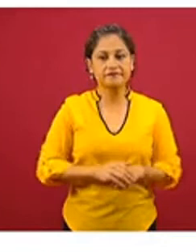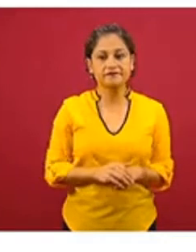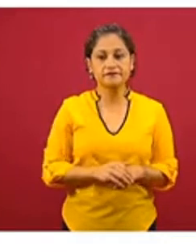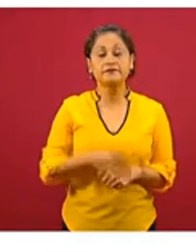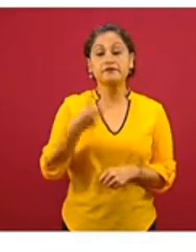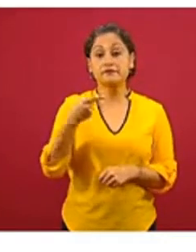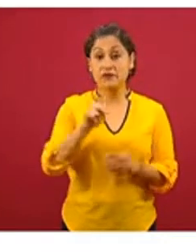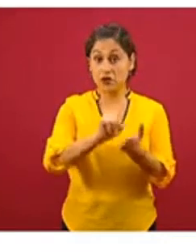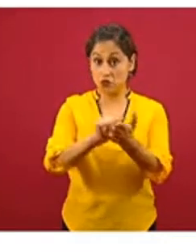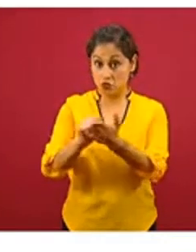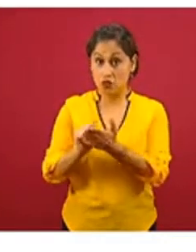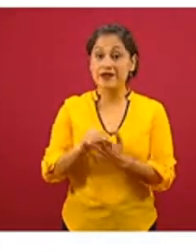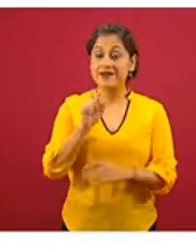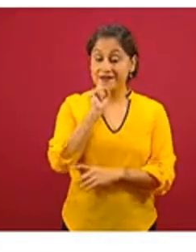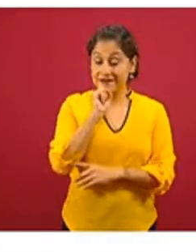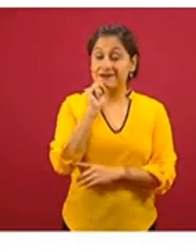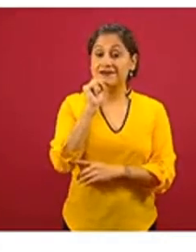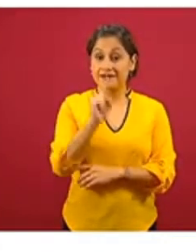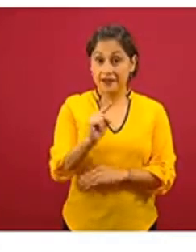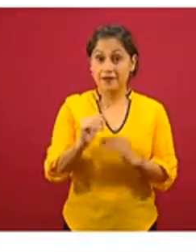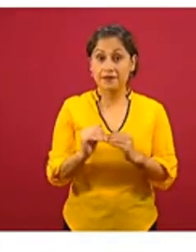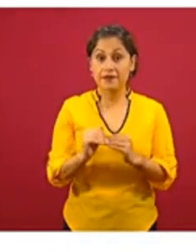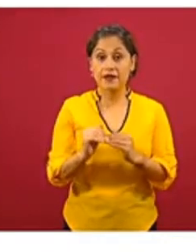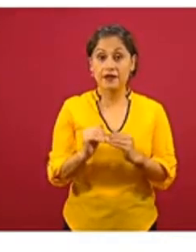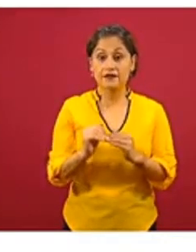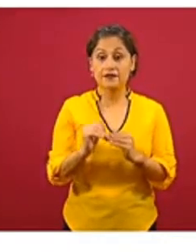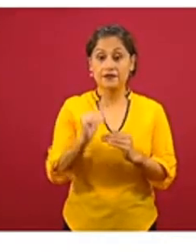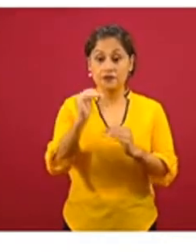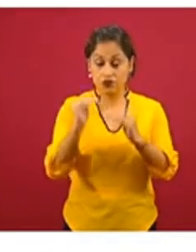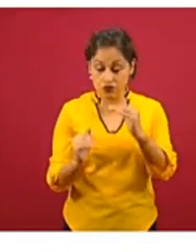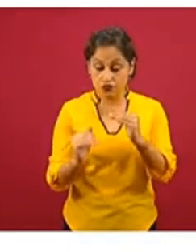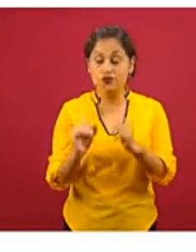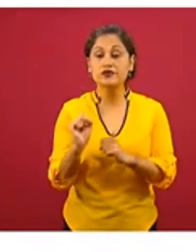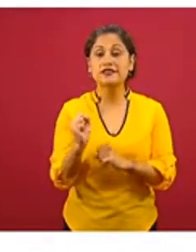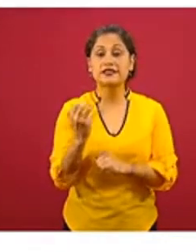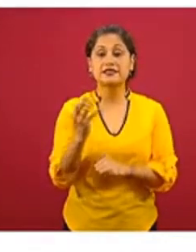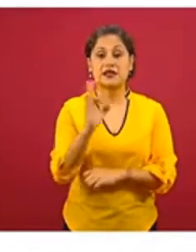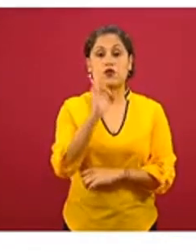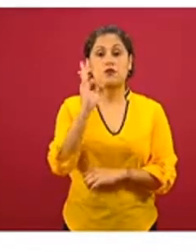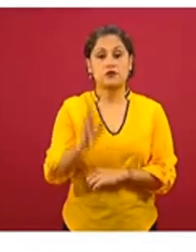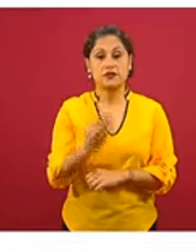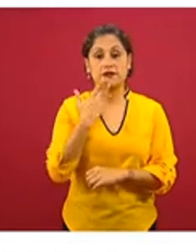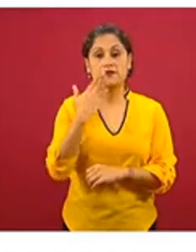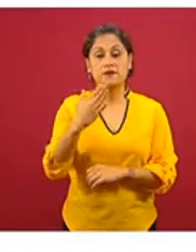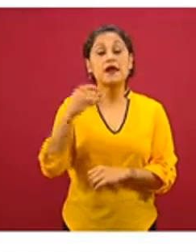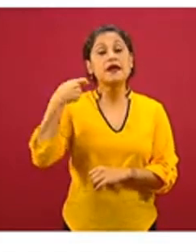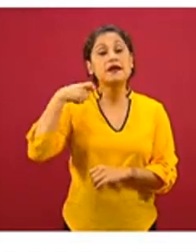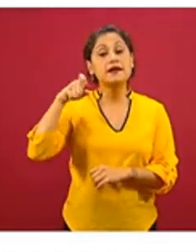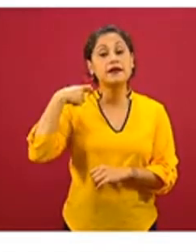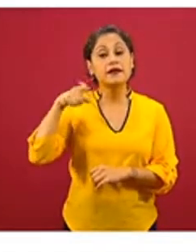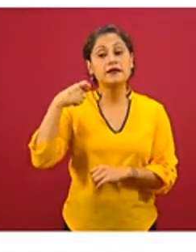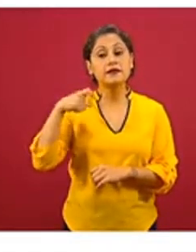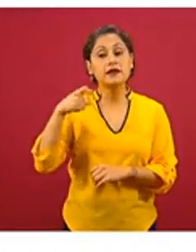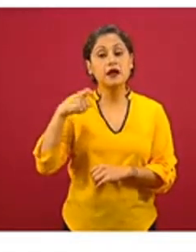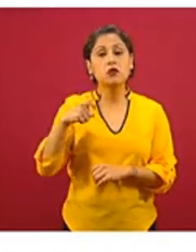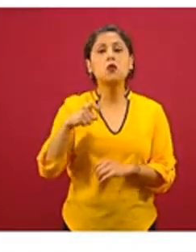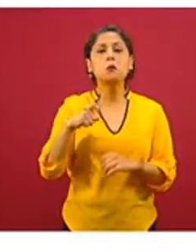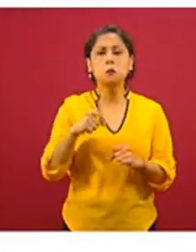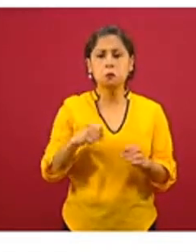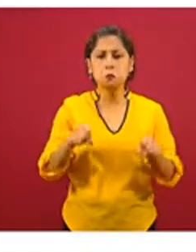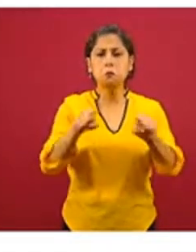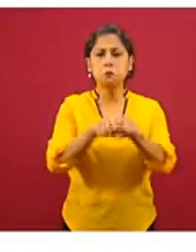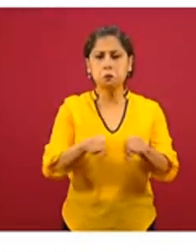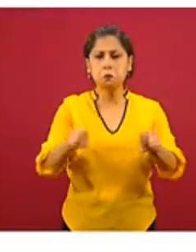de Twitter llegan básicamente a la meta del 65%. En el estado de Querétaro, muy homogéneo el uso de las